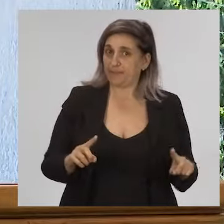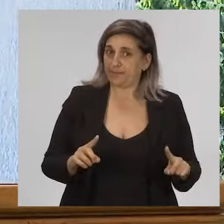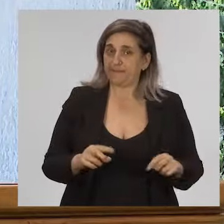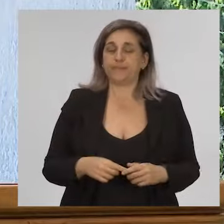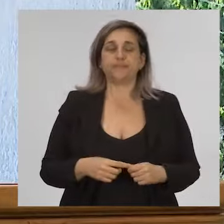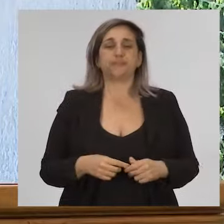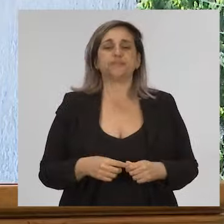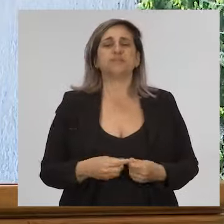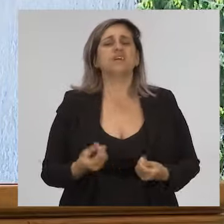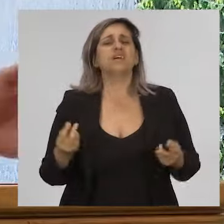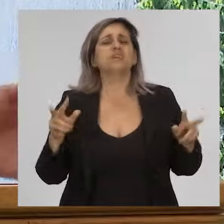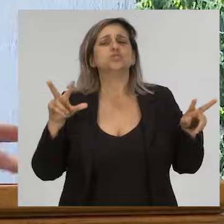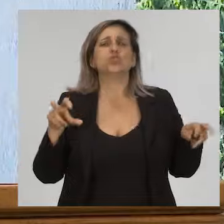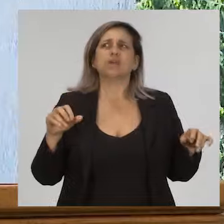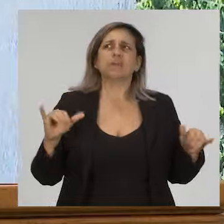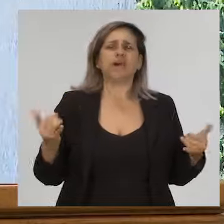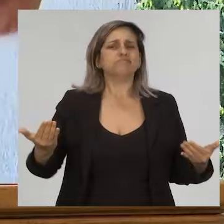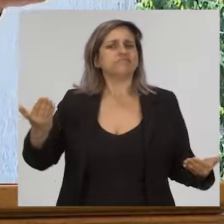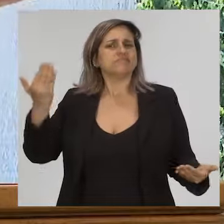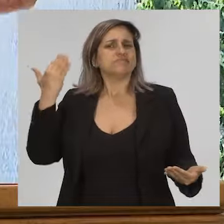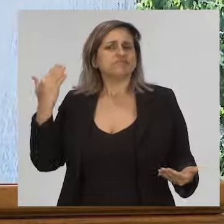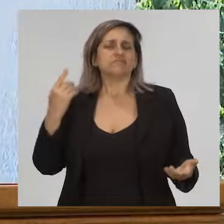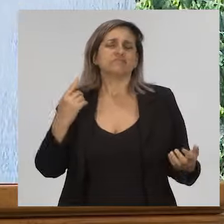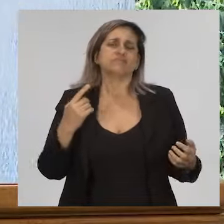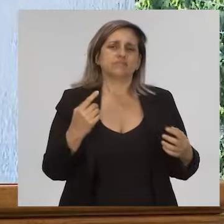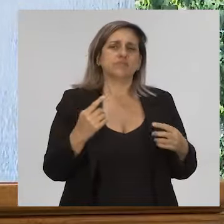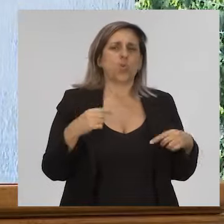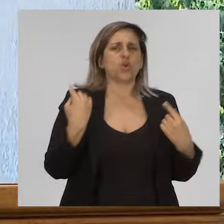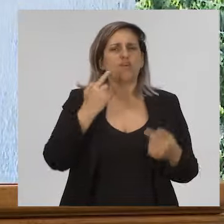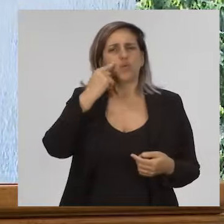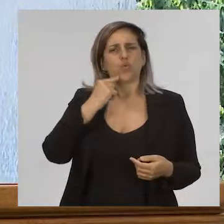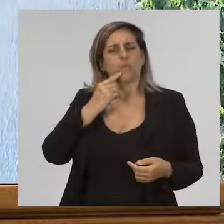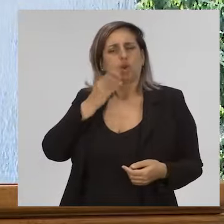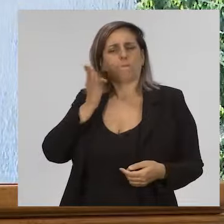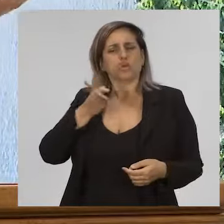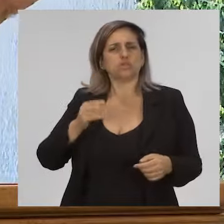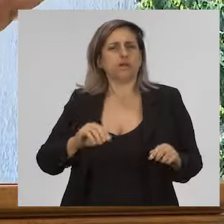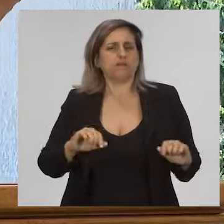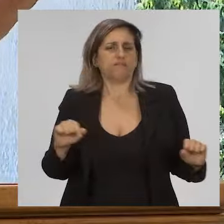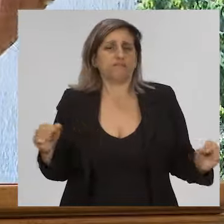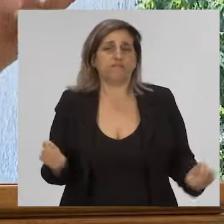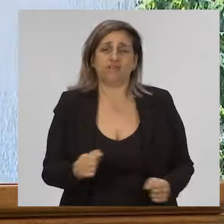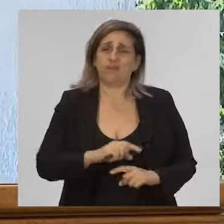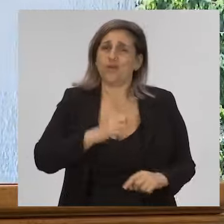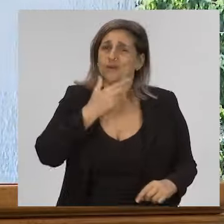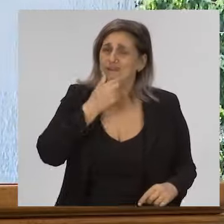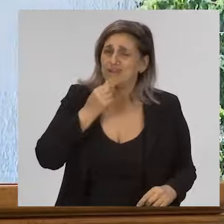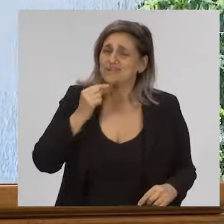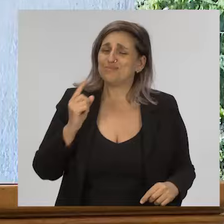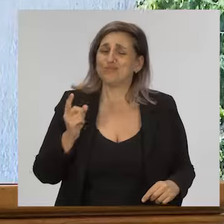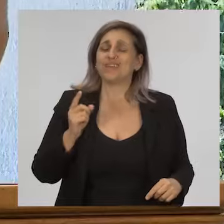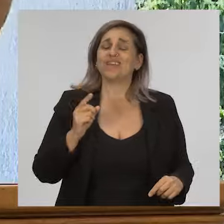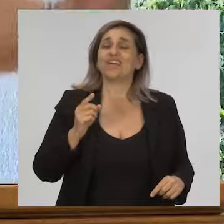tema. Que es un tema hace mucho tiempo, si uno va a las cifras frías, que es muy difícil porque de